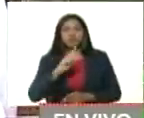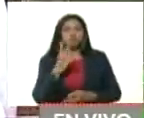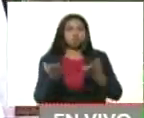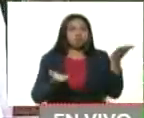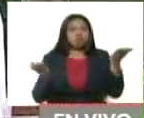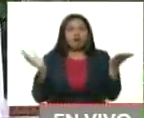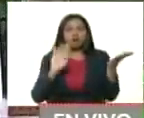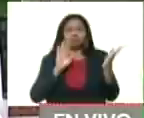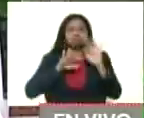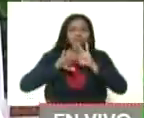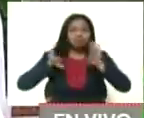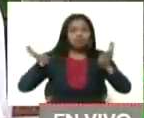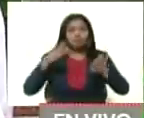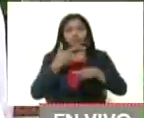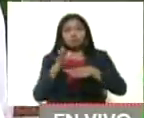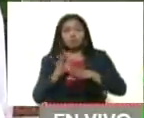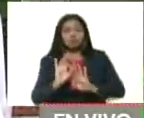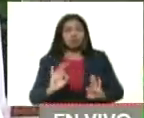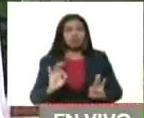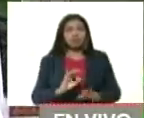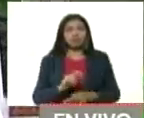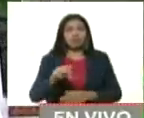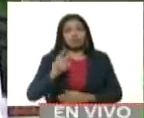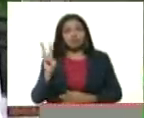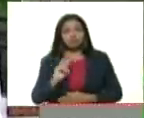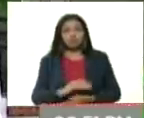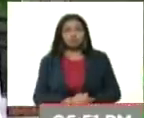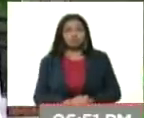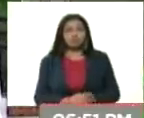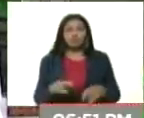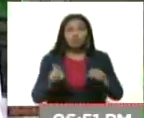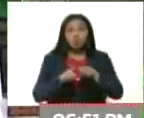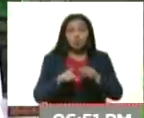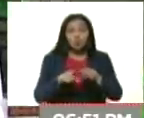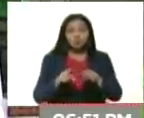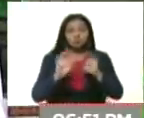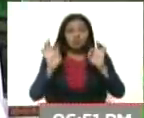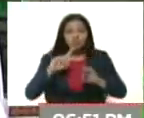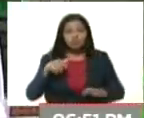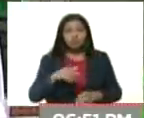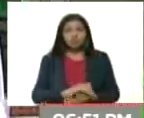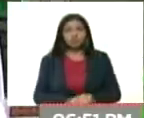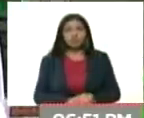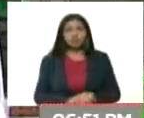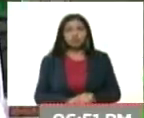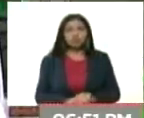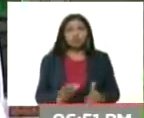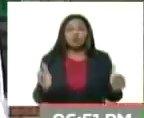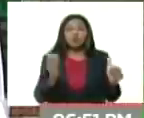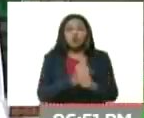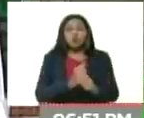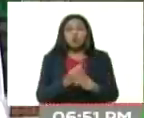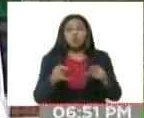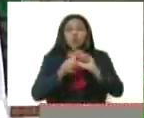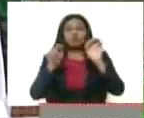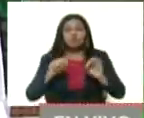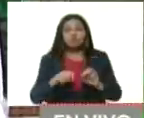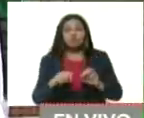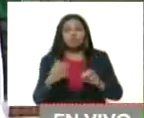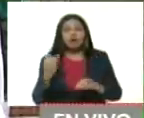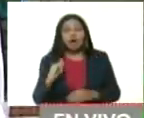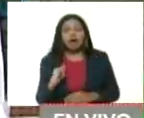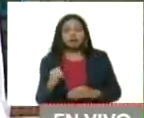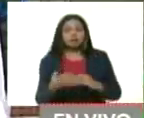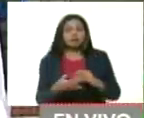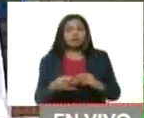de las ideas políticas que hacen boga en Venezuela. Igual está sujeto, igual tiene riesgo